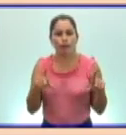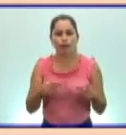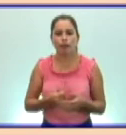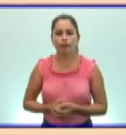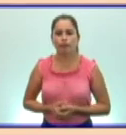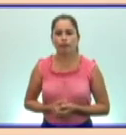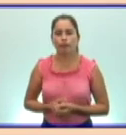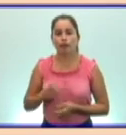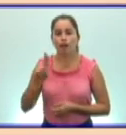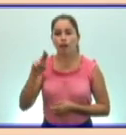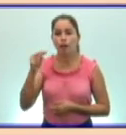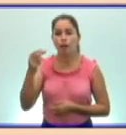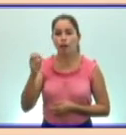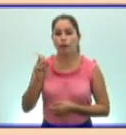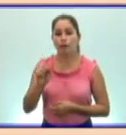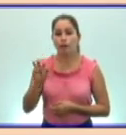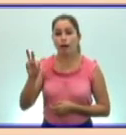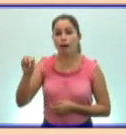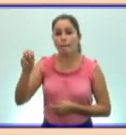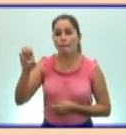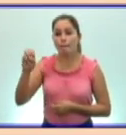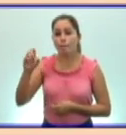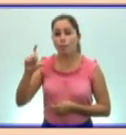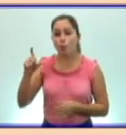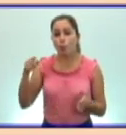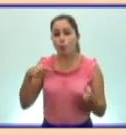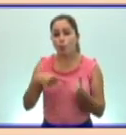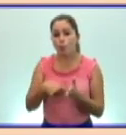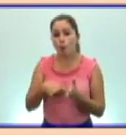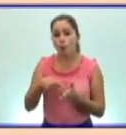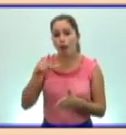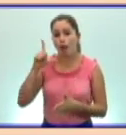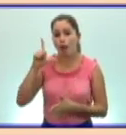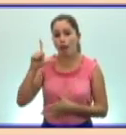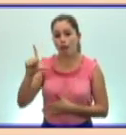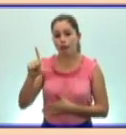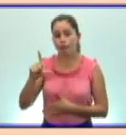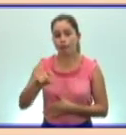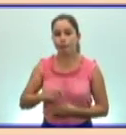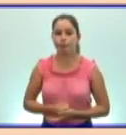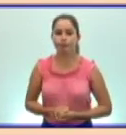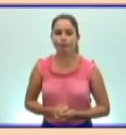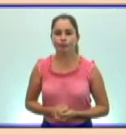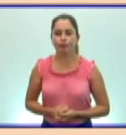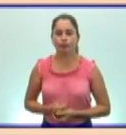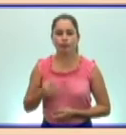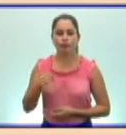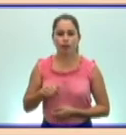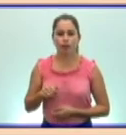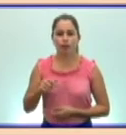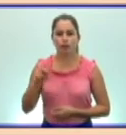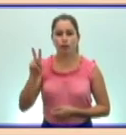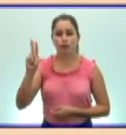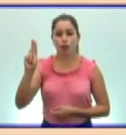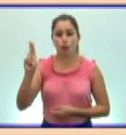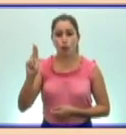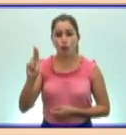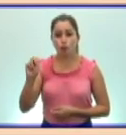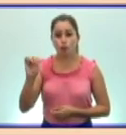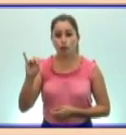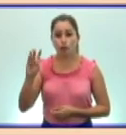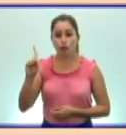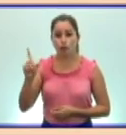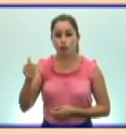la unidad mol por litro, que esta unidad podríamos también representarla como